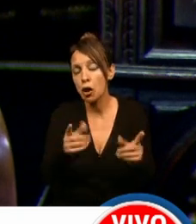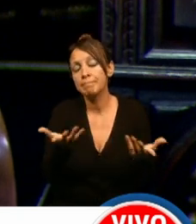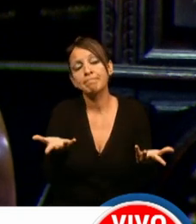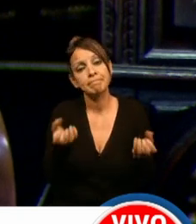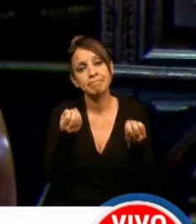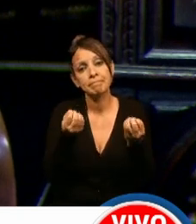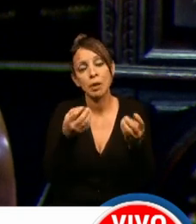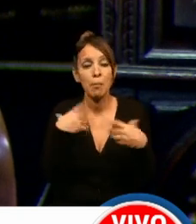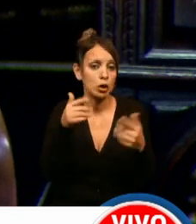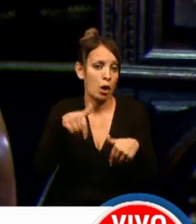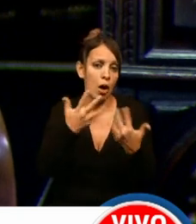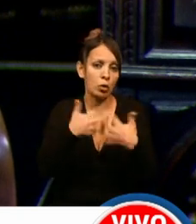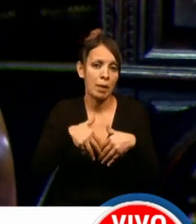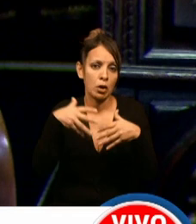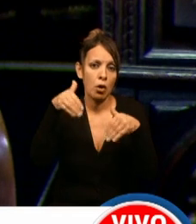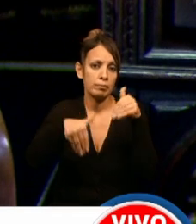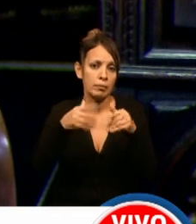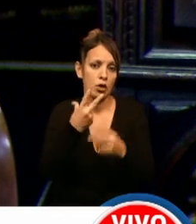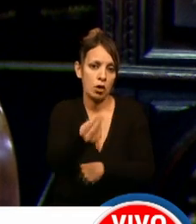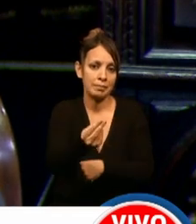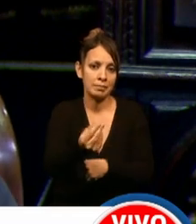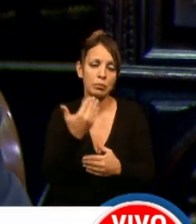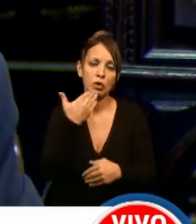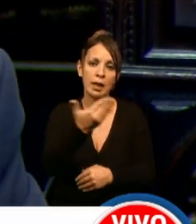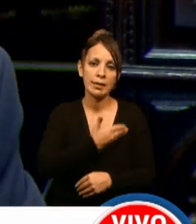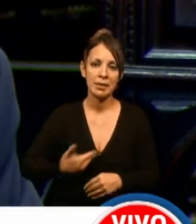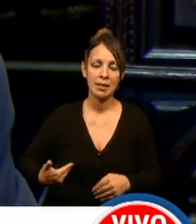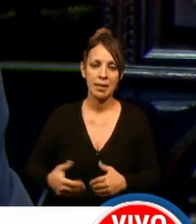por eso no voy a acompañar el proyecto muchas gracias presidente